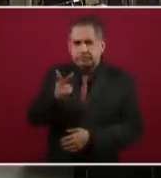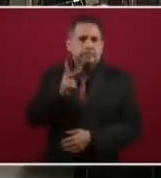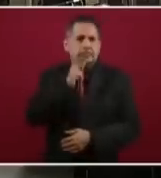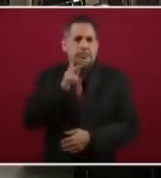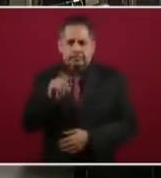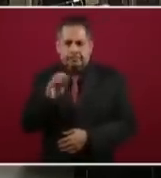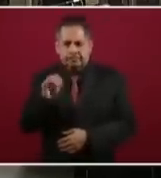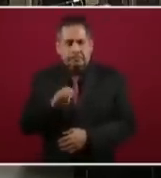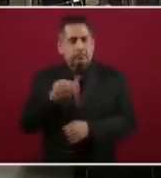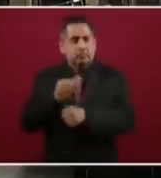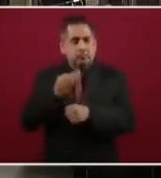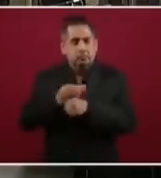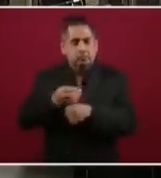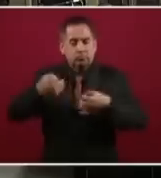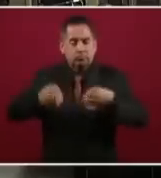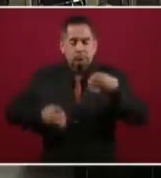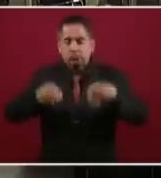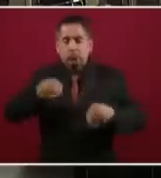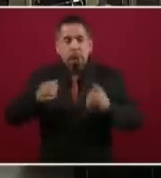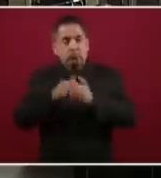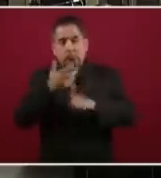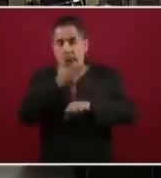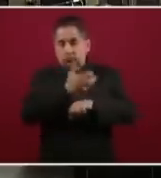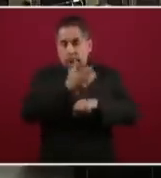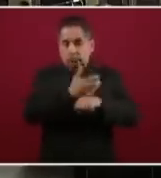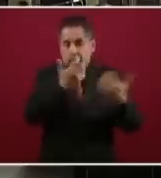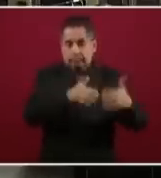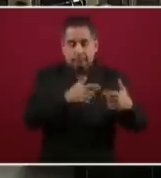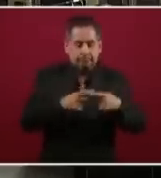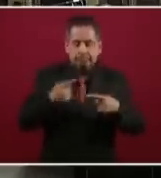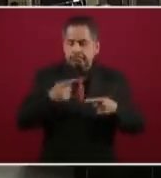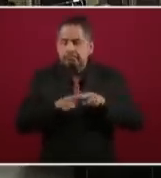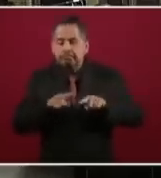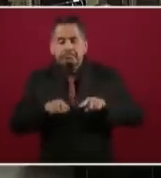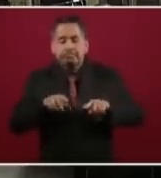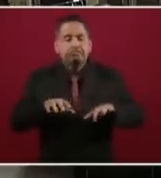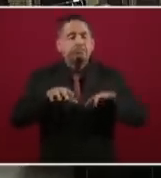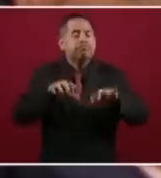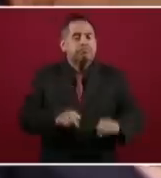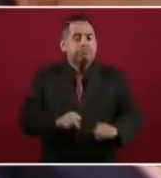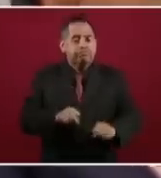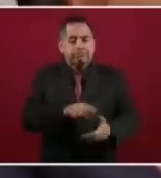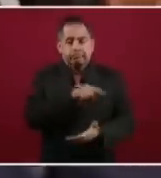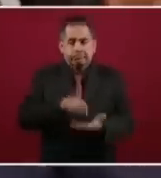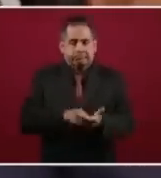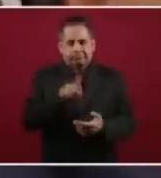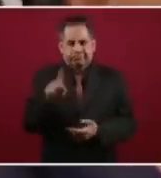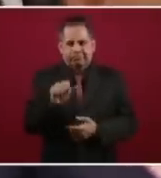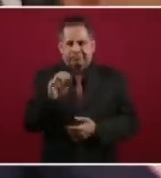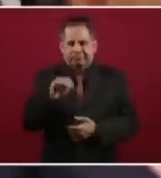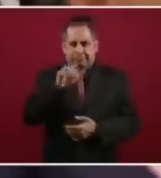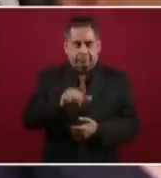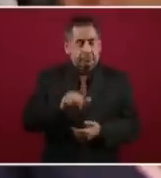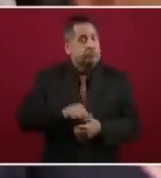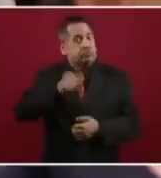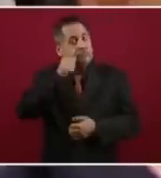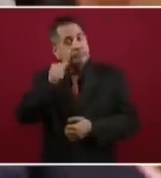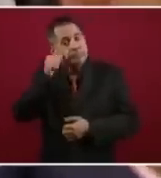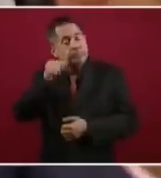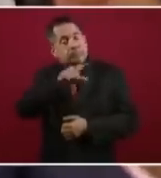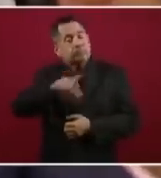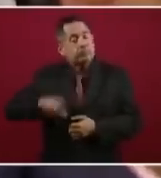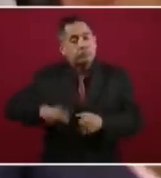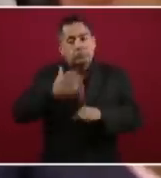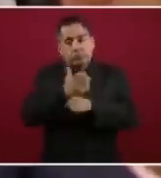actualmente en un litigio con una empresa estadounidense para tomar el control operativo del yacimiento Zama, pero el día de ayer el Departamento de